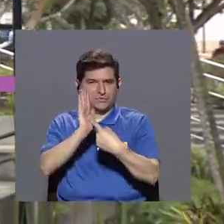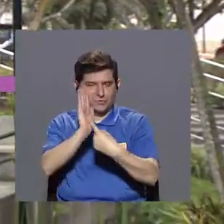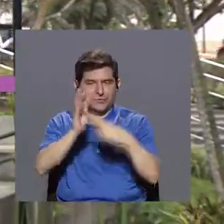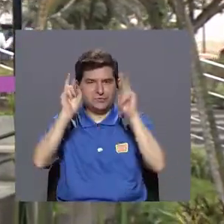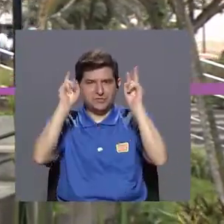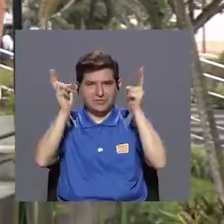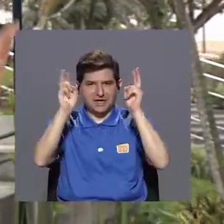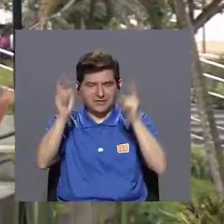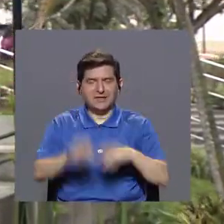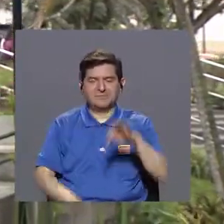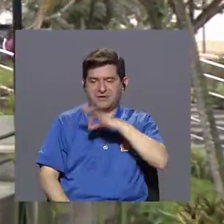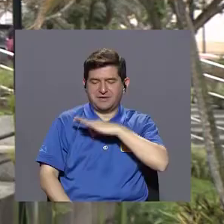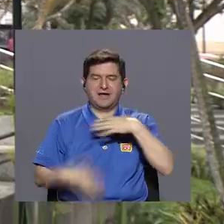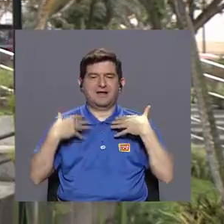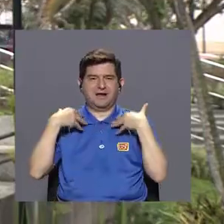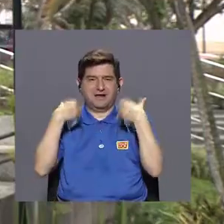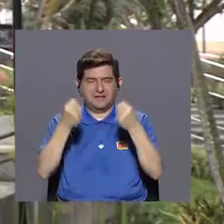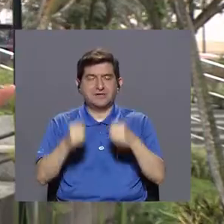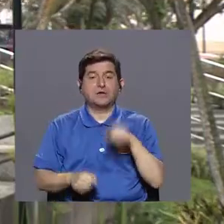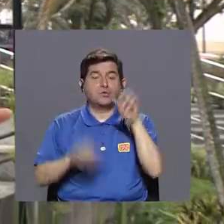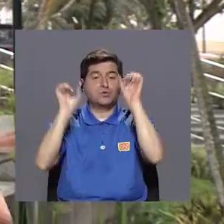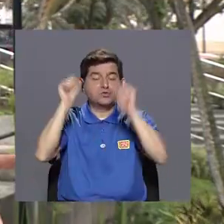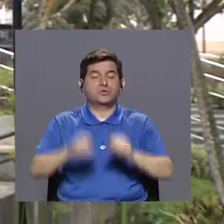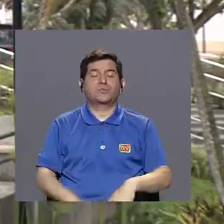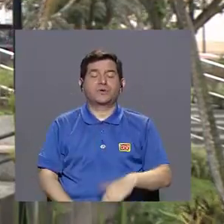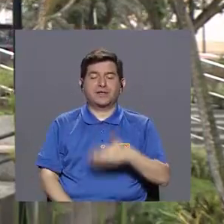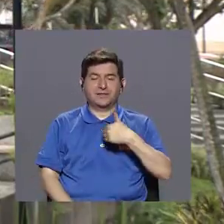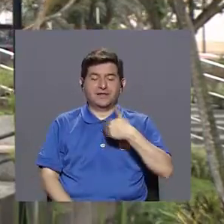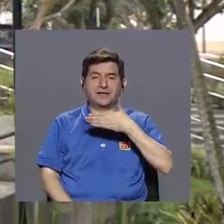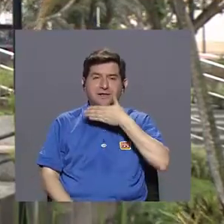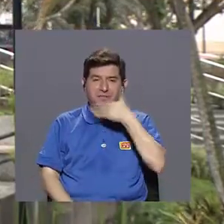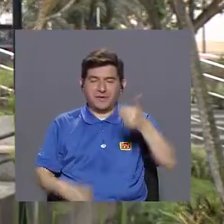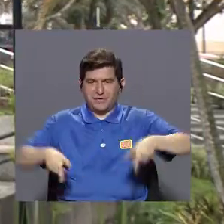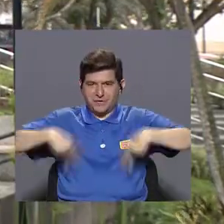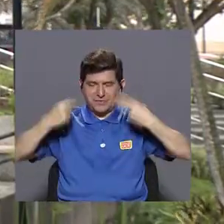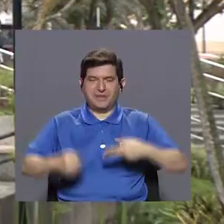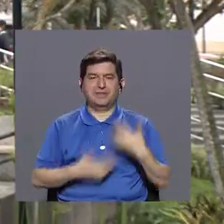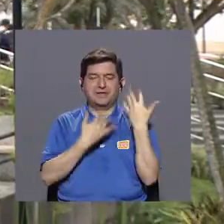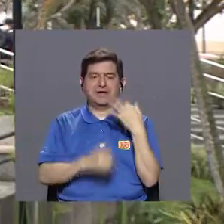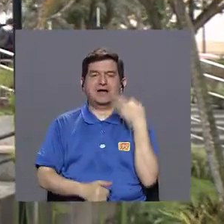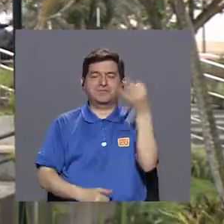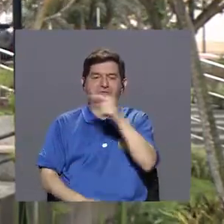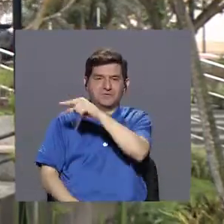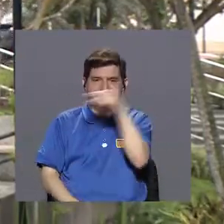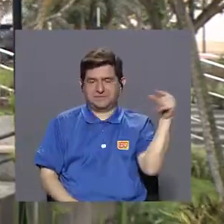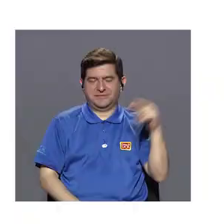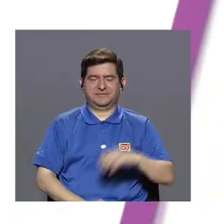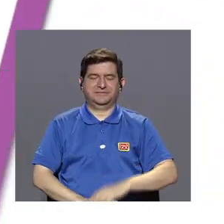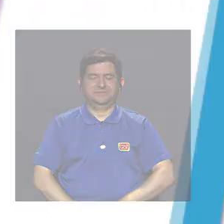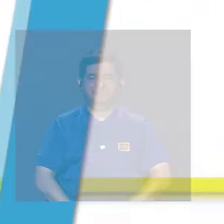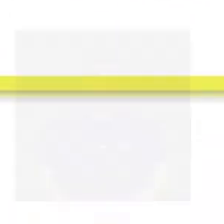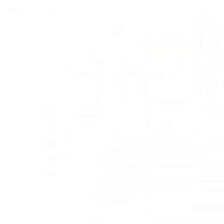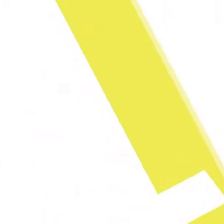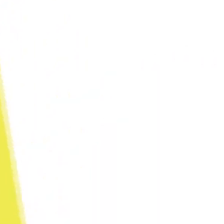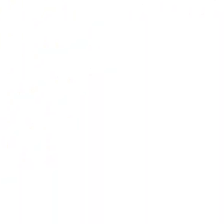usted temas de bienestar y de salud para que pueda vivir mejor. Le esperamos la próxima semana. Hasta pronto.